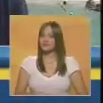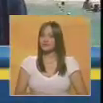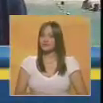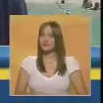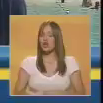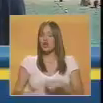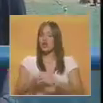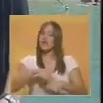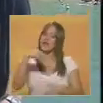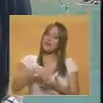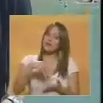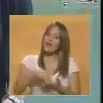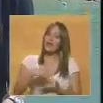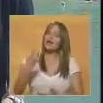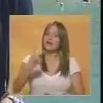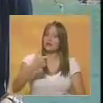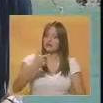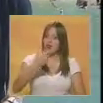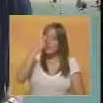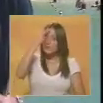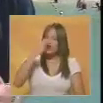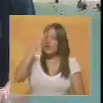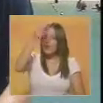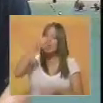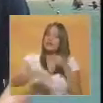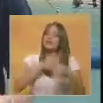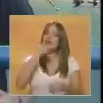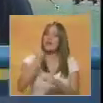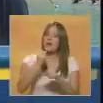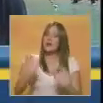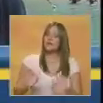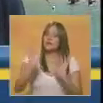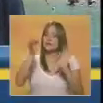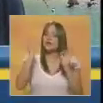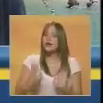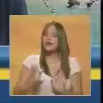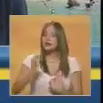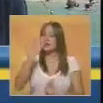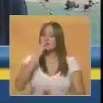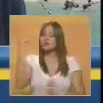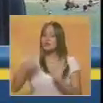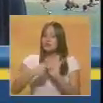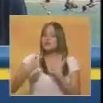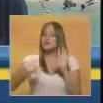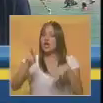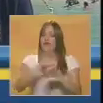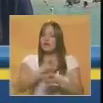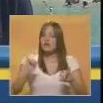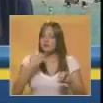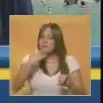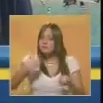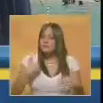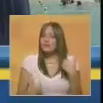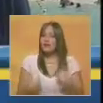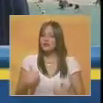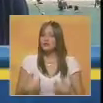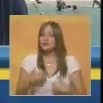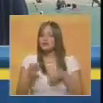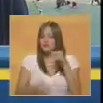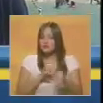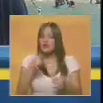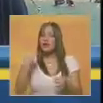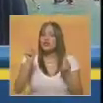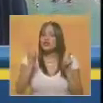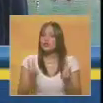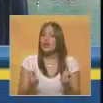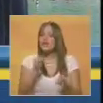El gobernador del estado Miranda, Enrique Capriles Radonsky, informó que el operativo especial de seguridad Carnavales 2012 culminará el próximo miércoles. Aseguró que ofrecerá